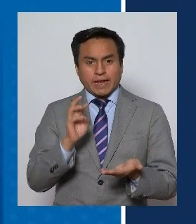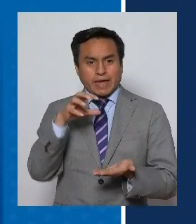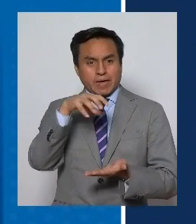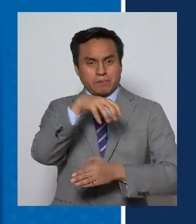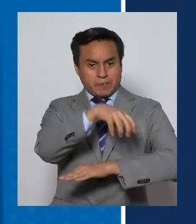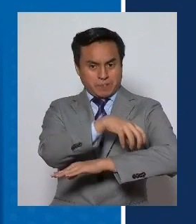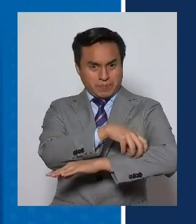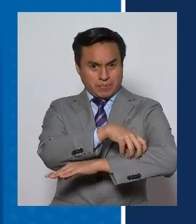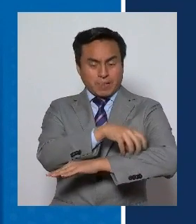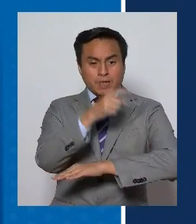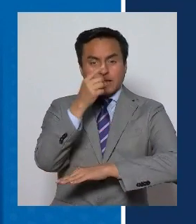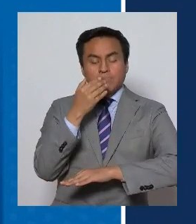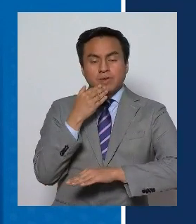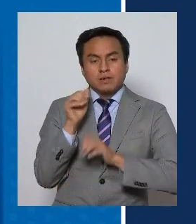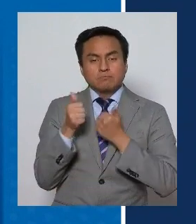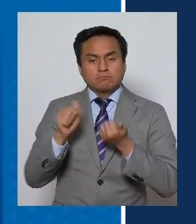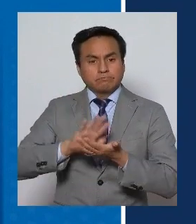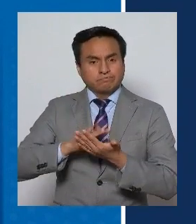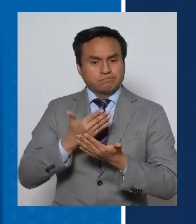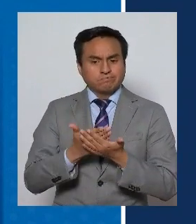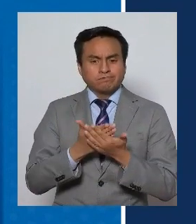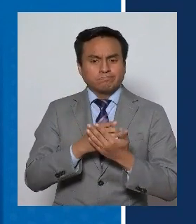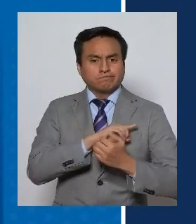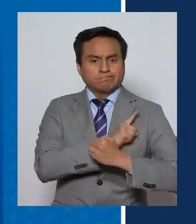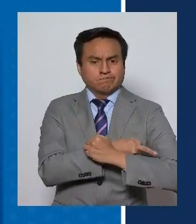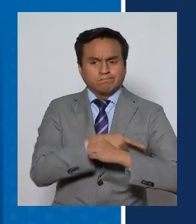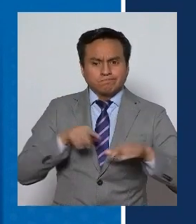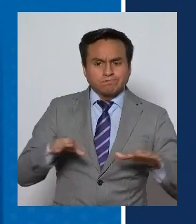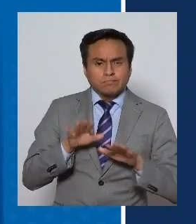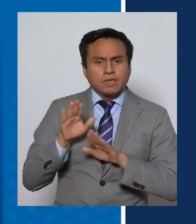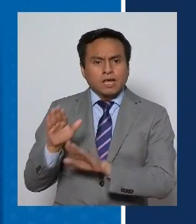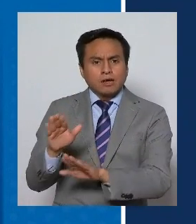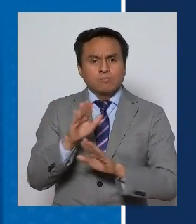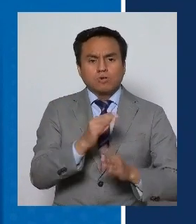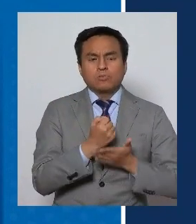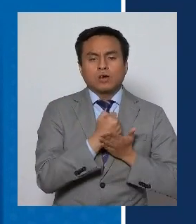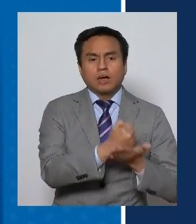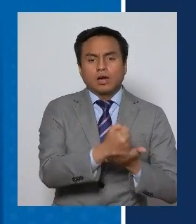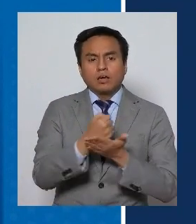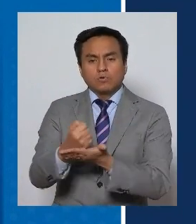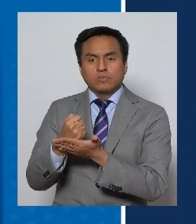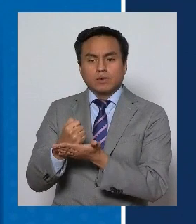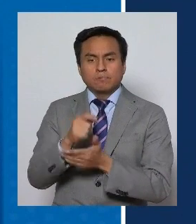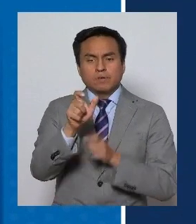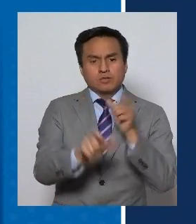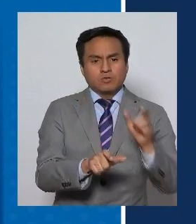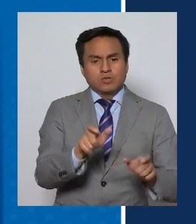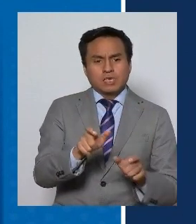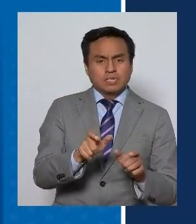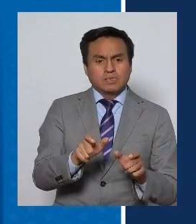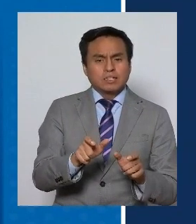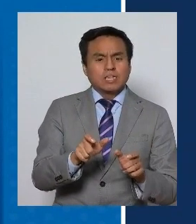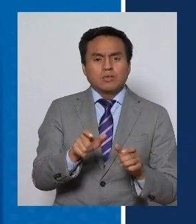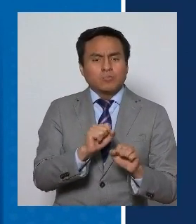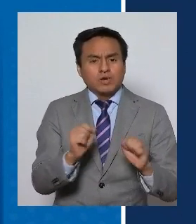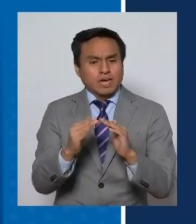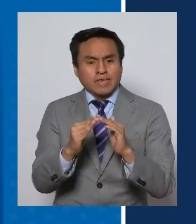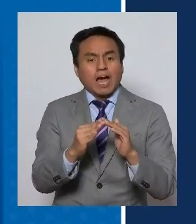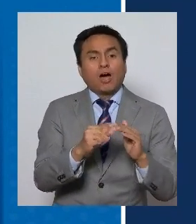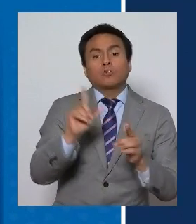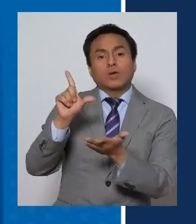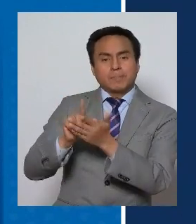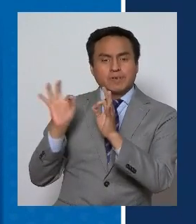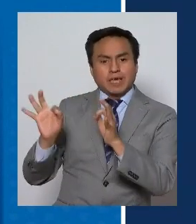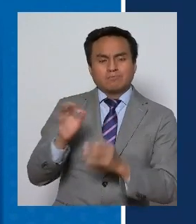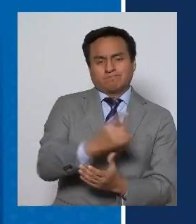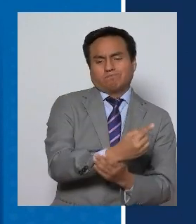la autoridad sanitaria está fortaleciendo ese apoyo, esa ayuda de poder trasladar a las personas a residencia sanitaria para